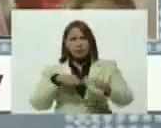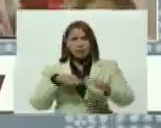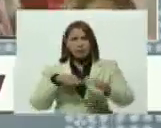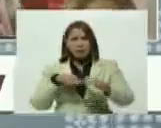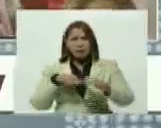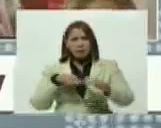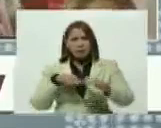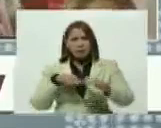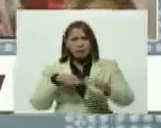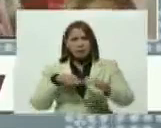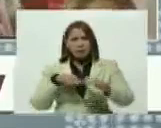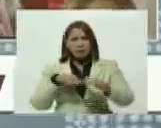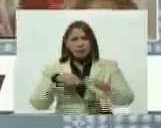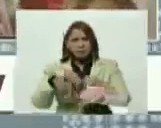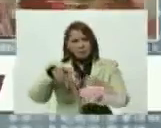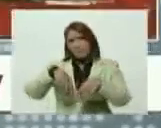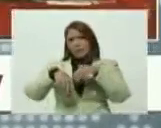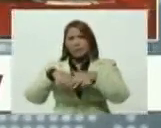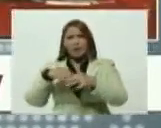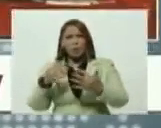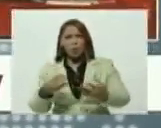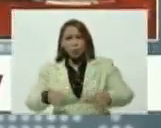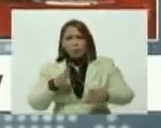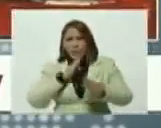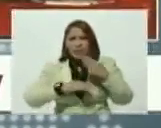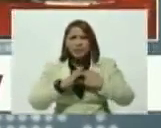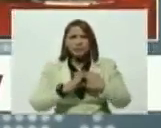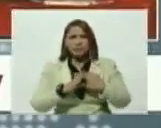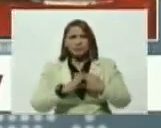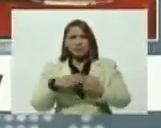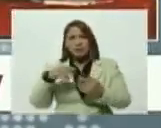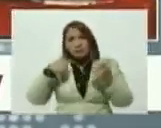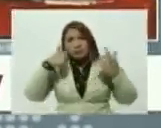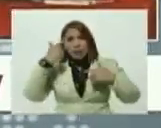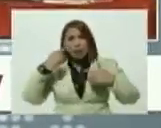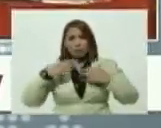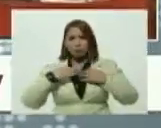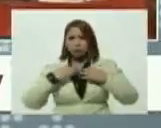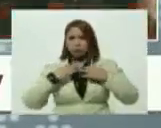santalón. Ah, Chávez, miren, con su camisa